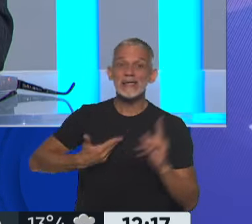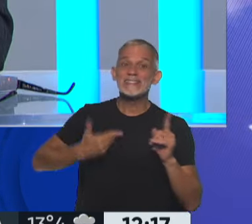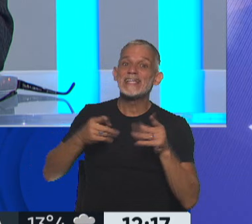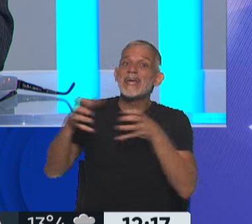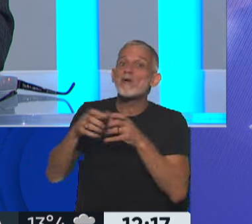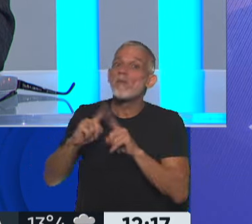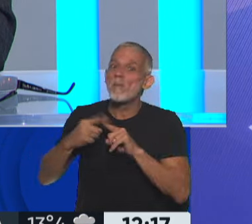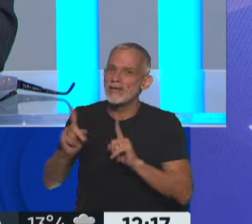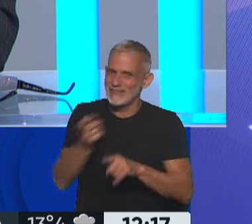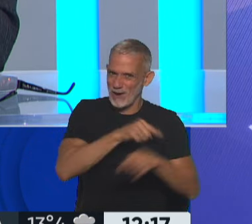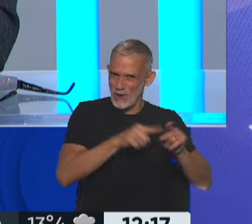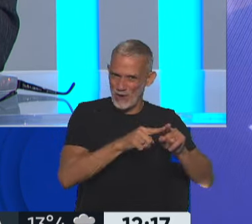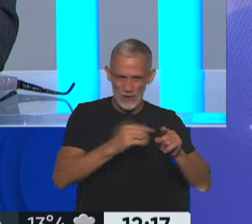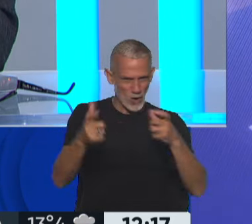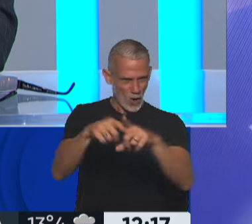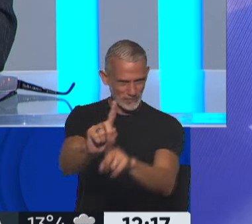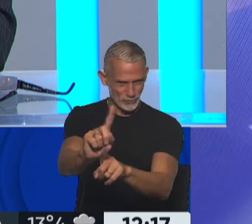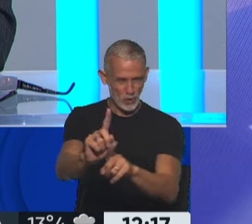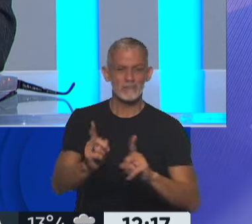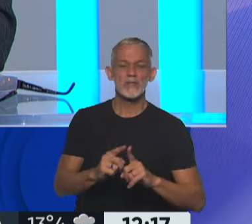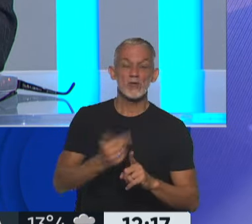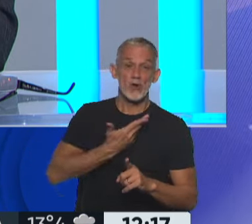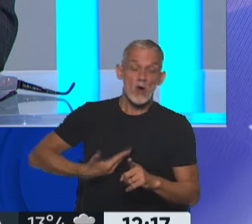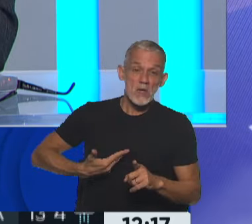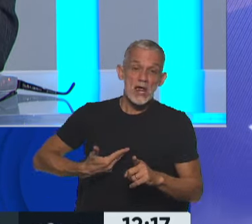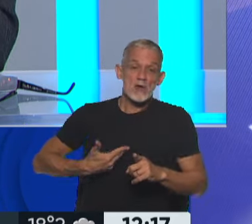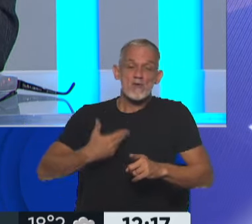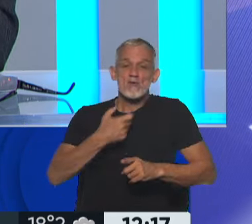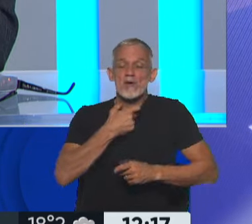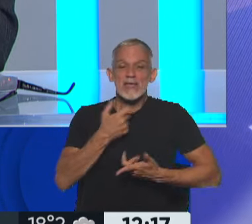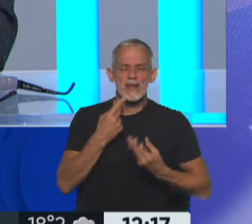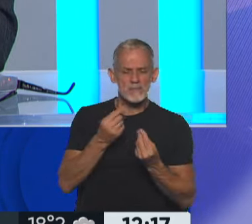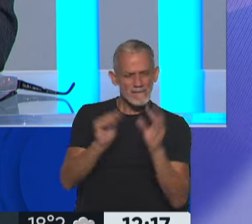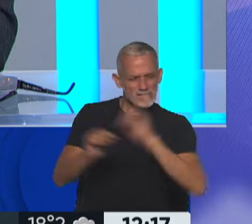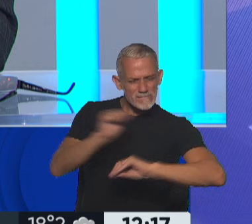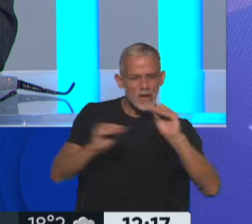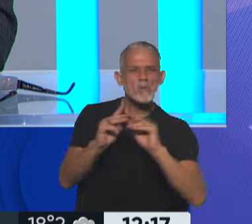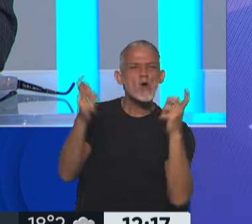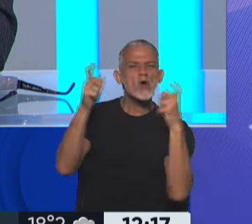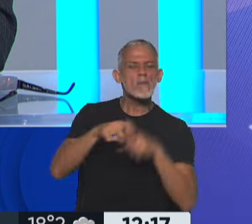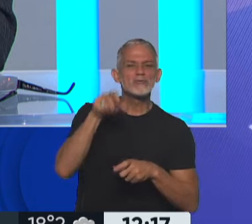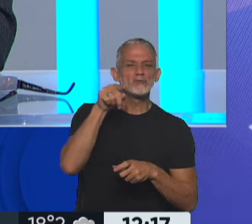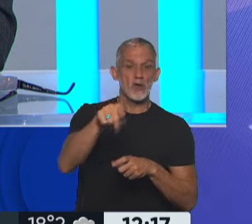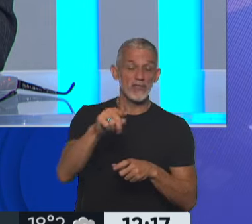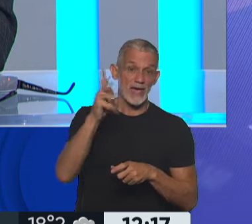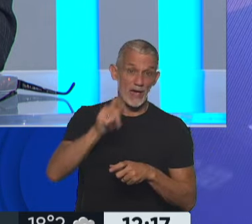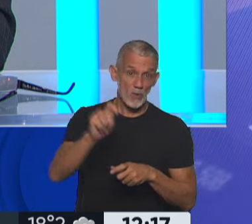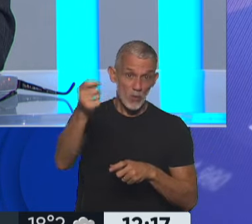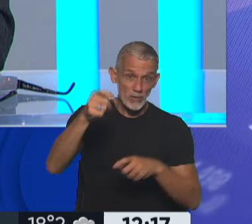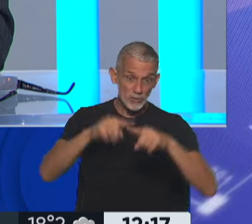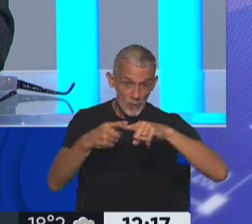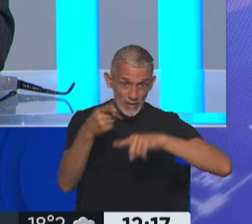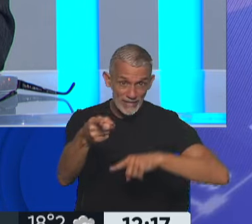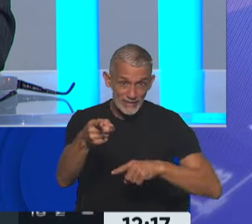del bloque del bloque Ah y la intención del oficialismo es reconfigurar nuevamente la comisión de este de